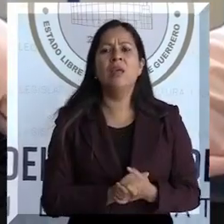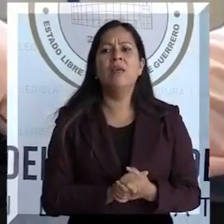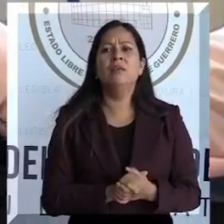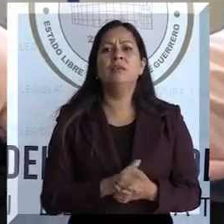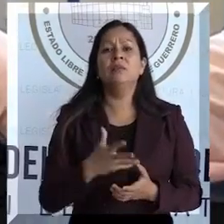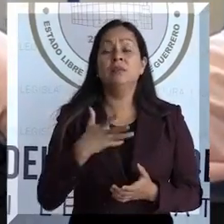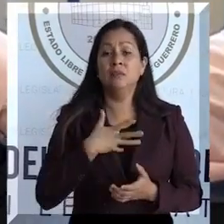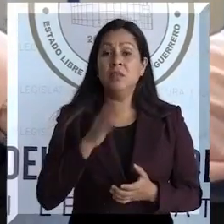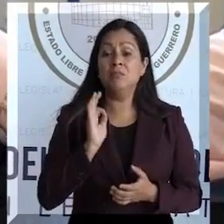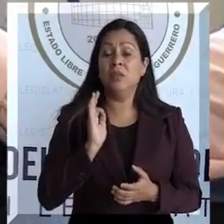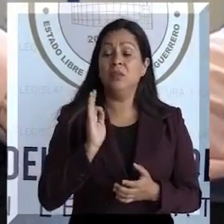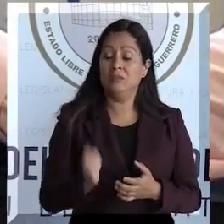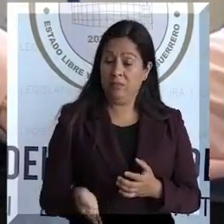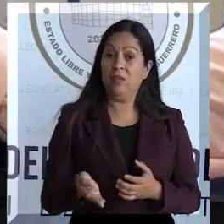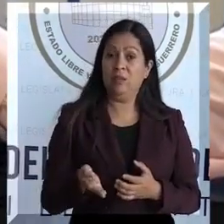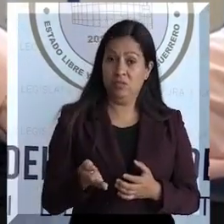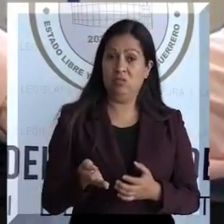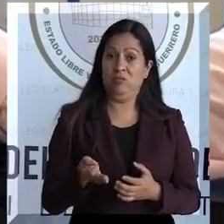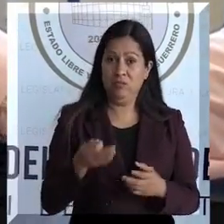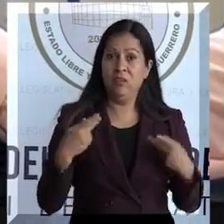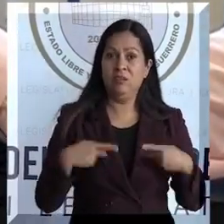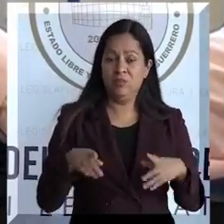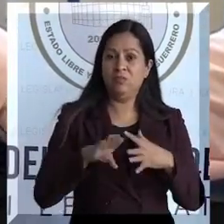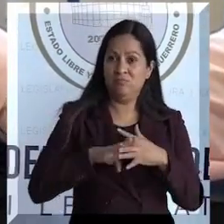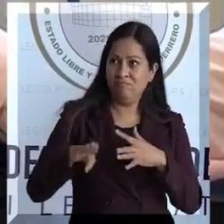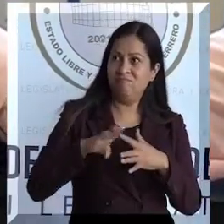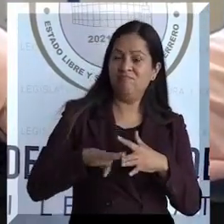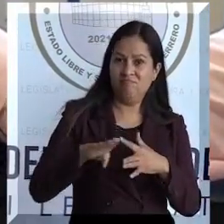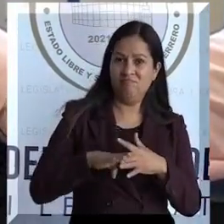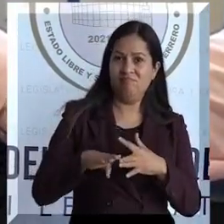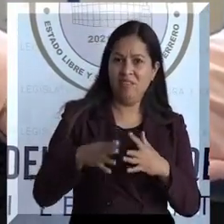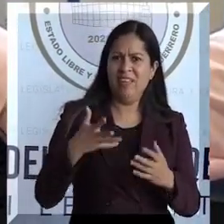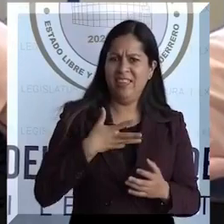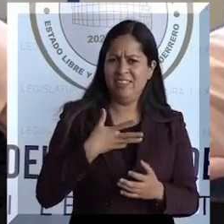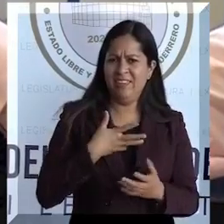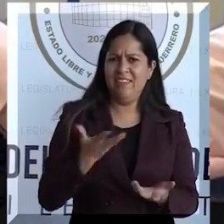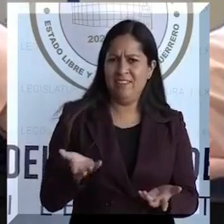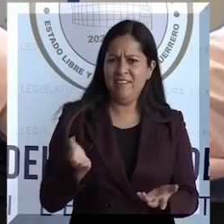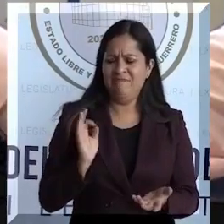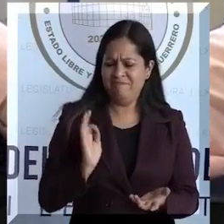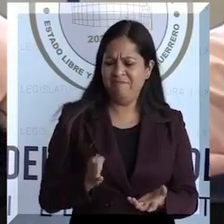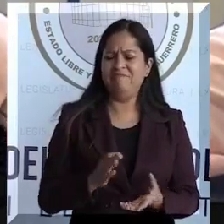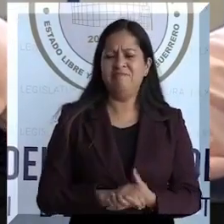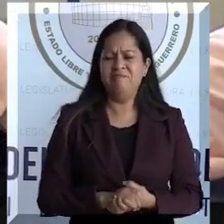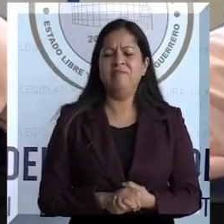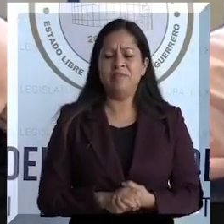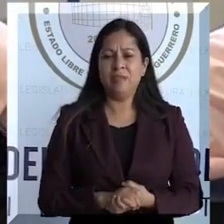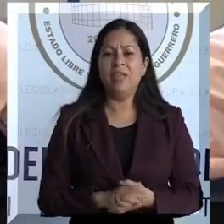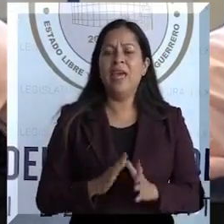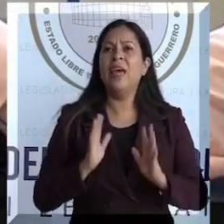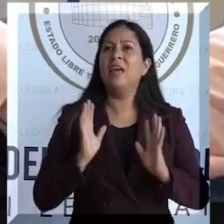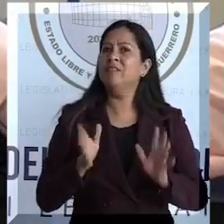Tiene una aceptación de los migrantes, incluso creo que ha trabajado incluso.